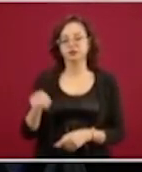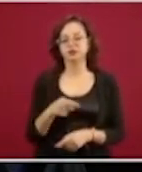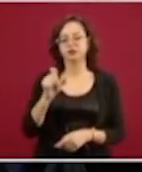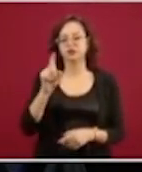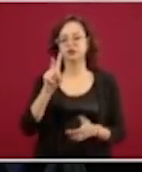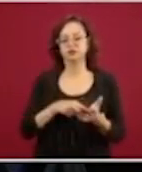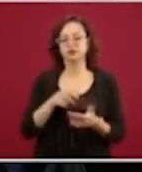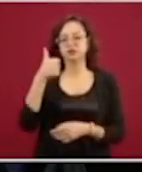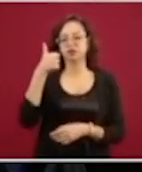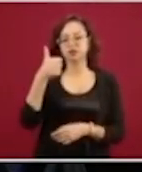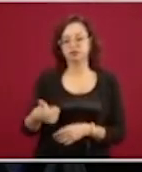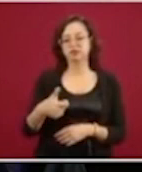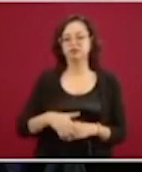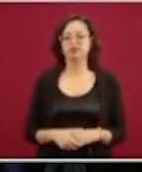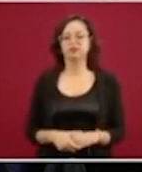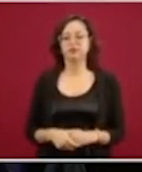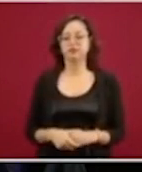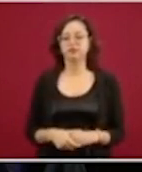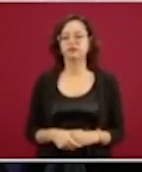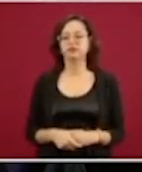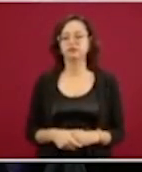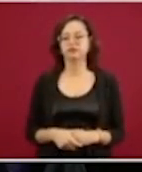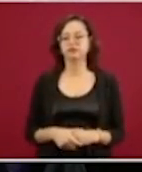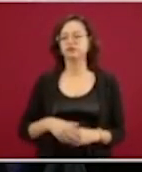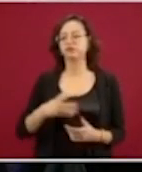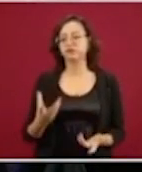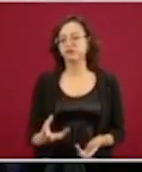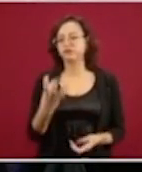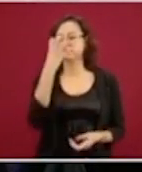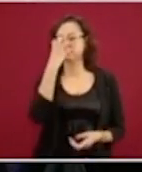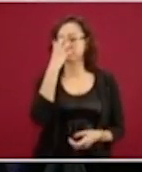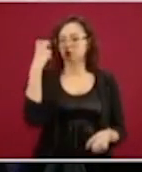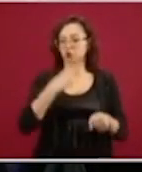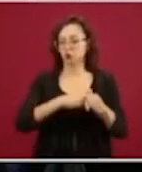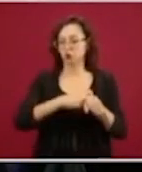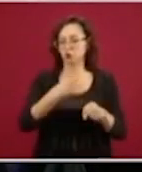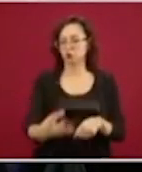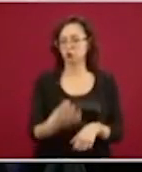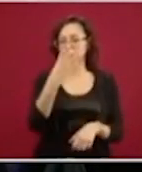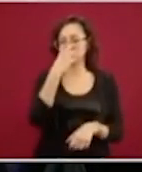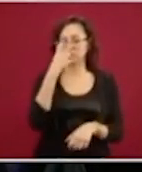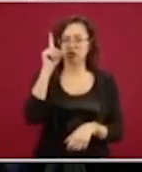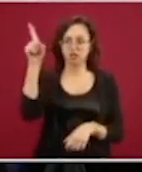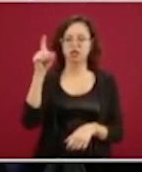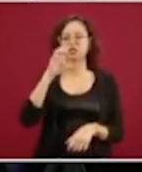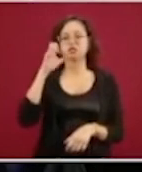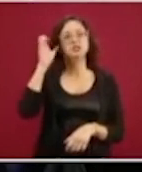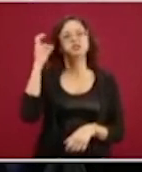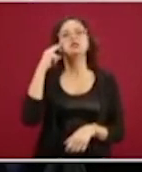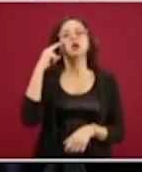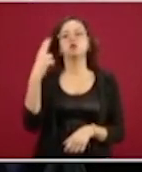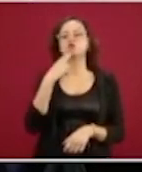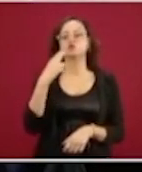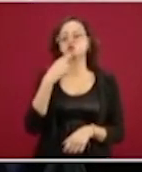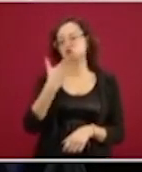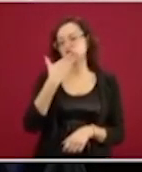GB2626-2006. Esta es la especificación de la máscara o cubrebocas que utiliza todo el sistema de salud en China.